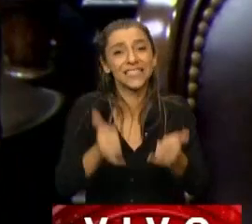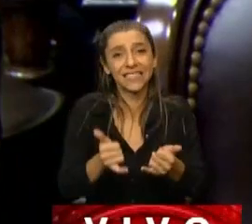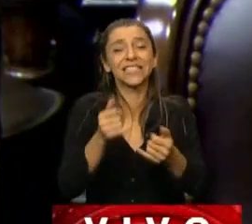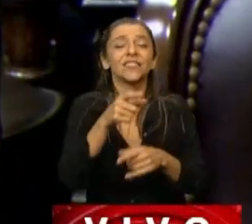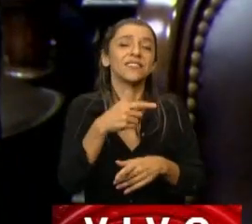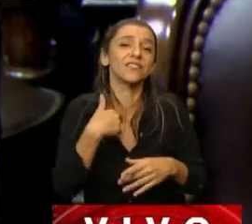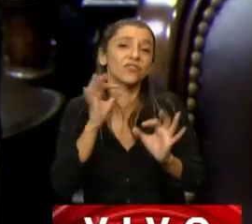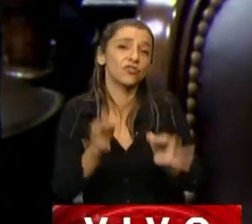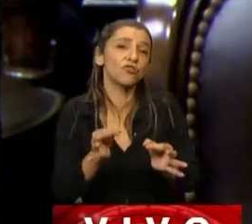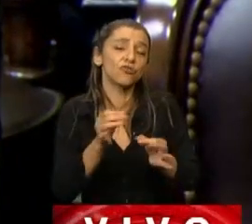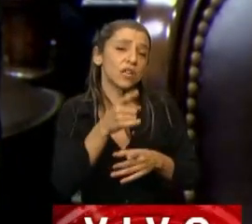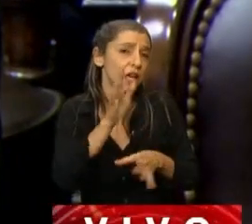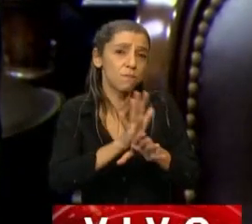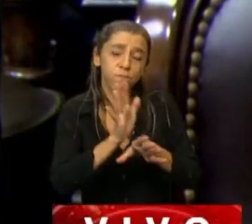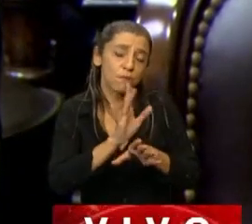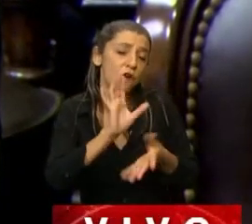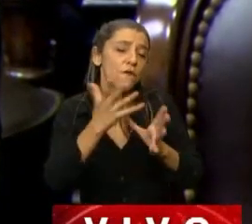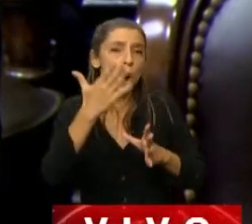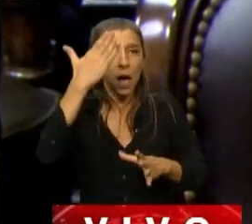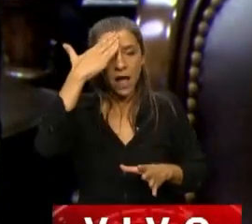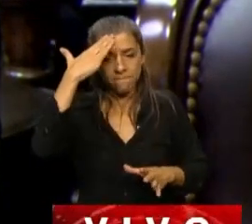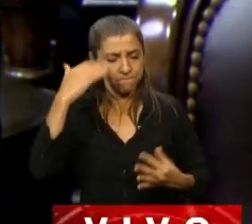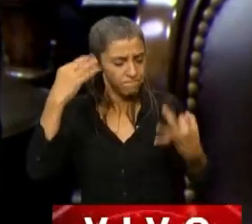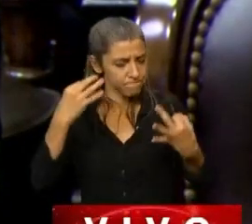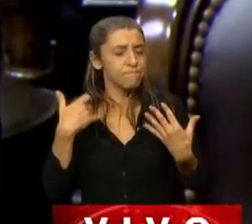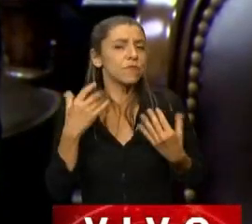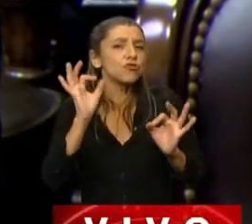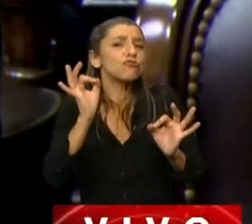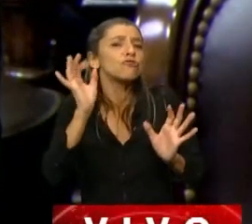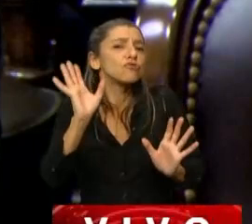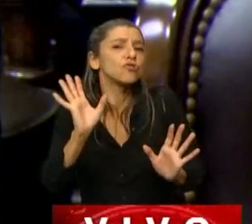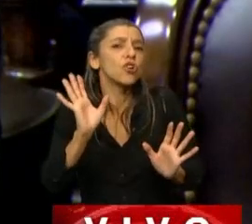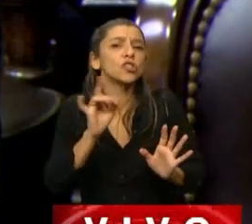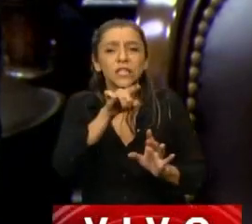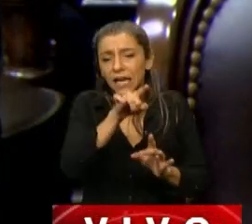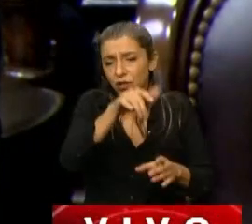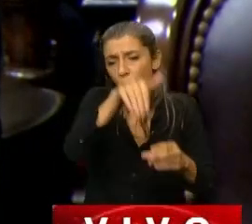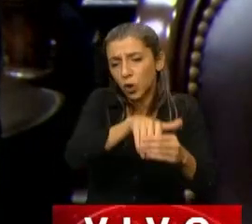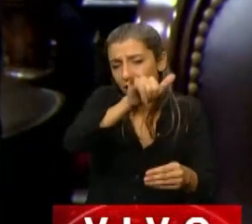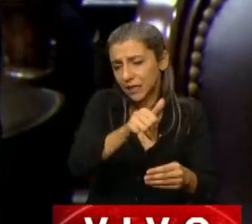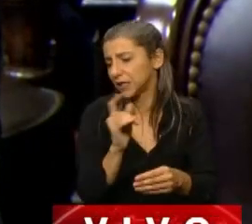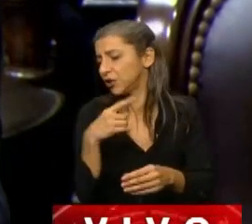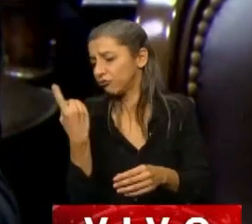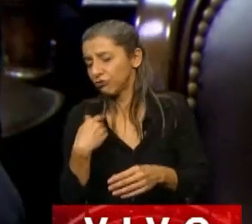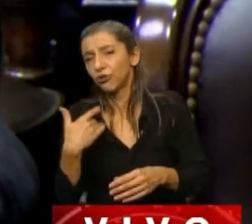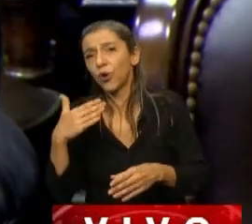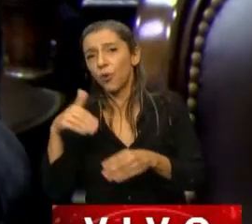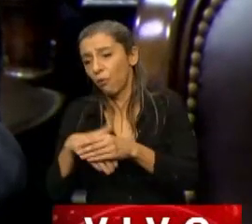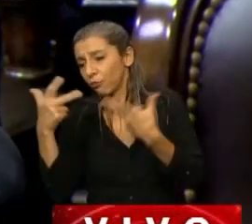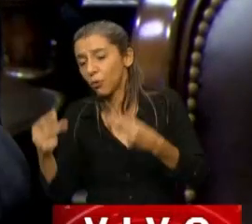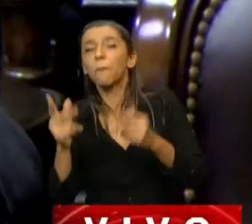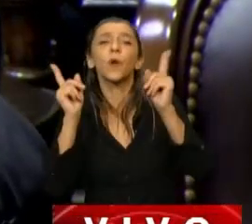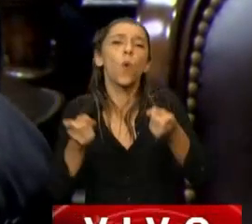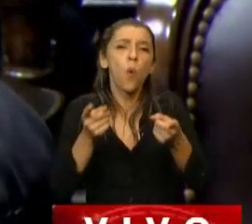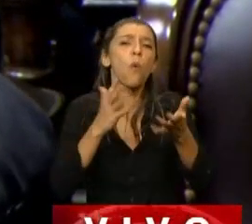convicciones, con los mismos principios y con los mismos objetivos que tenemos quienes no vamos a acompañar hoy este proyecto.